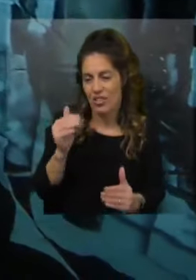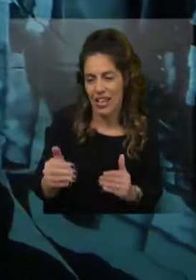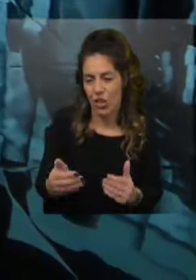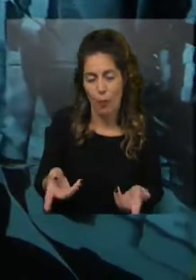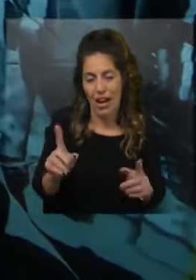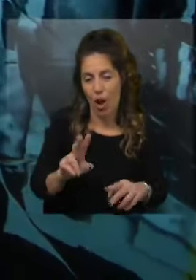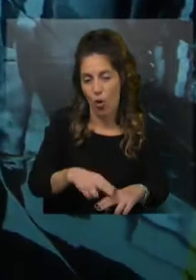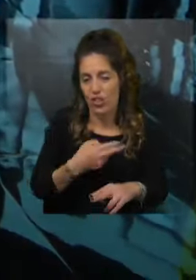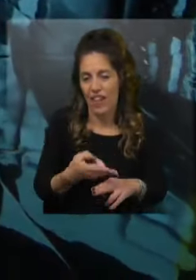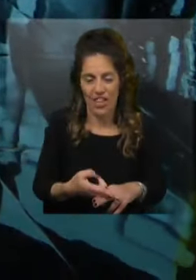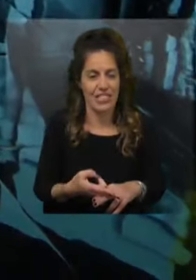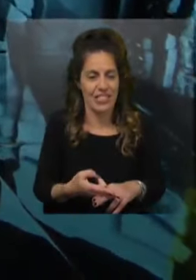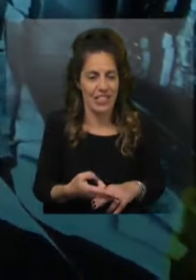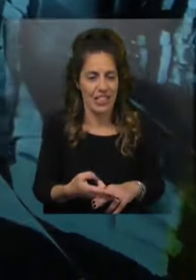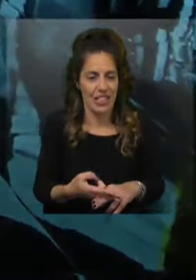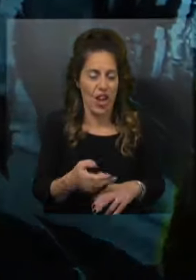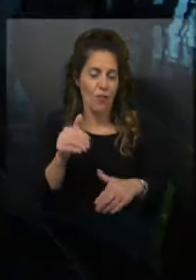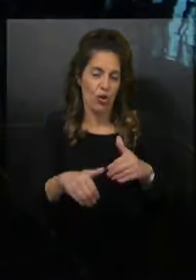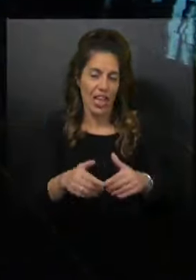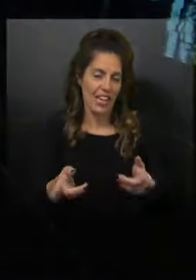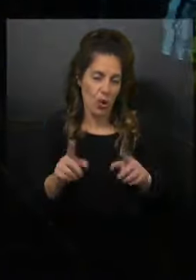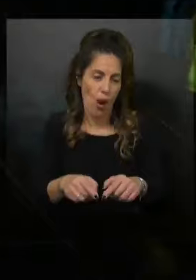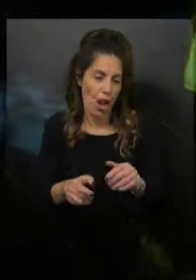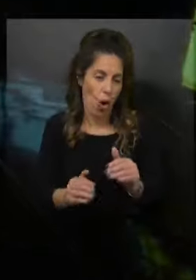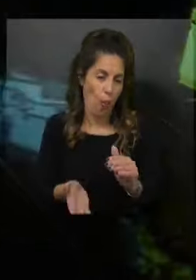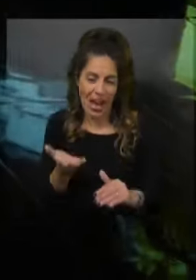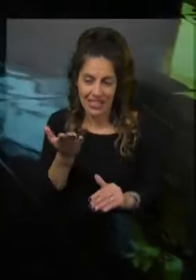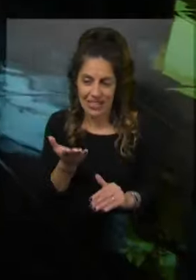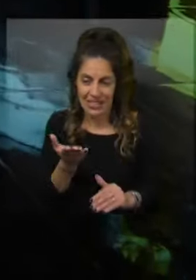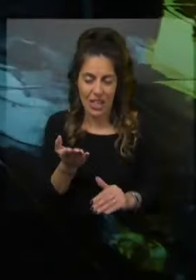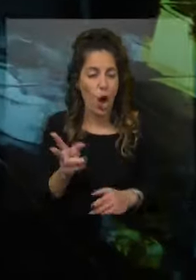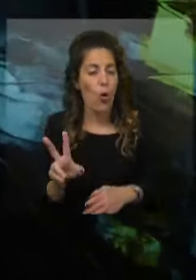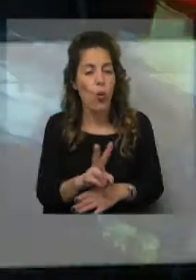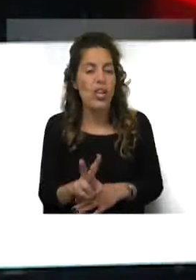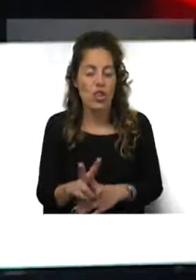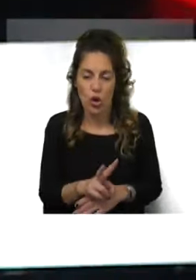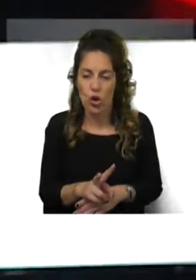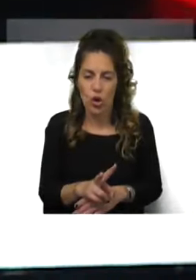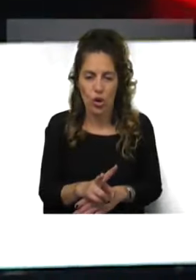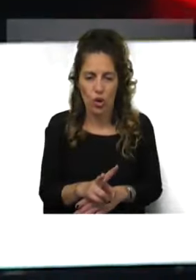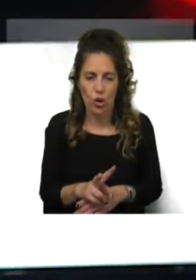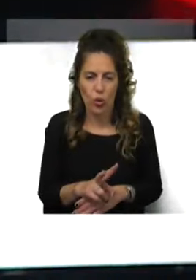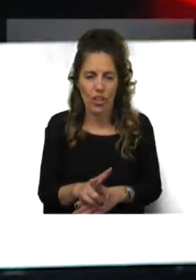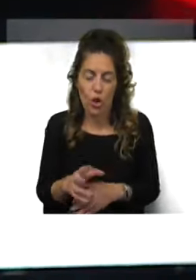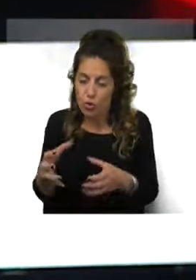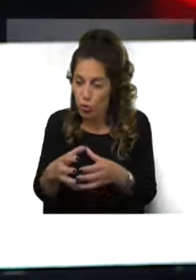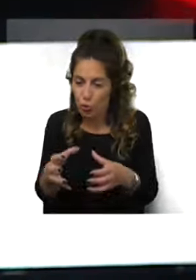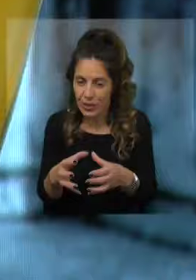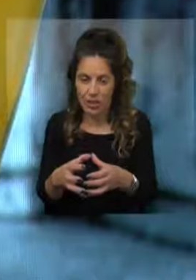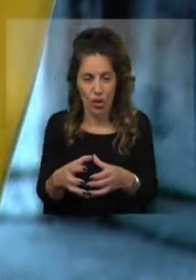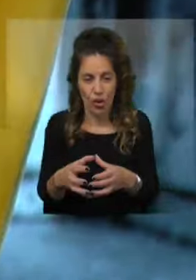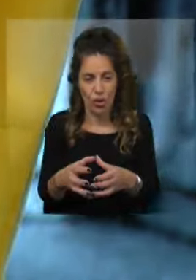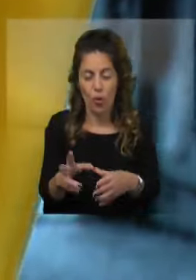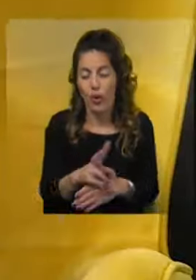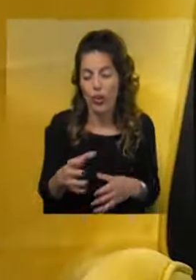volver a ser no sé para votar lo mismo o votar más cuidó su su su su su dique de contención no